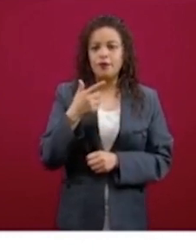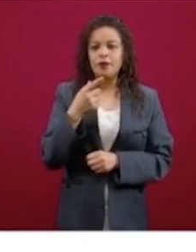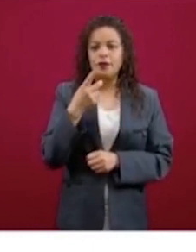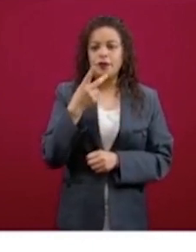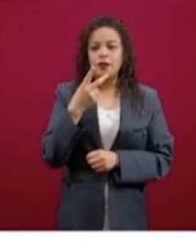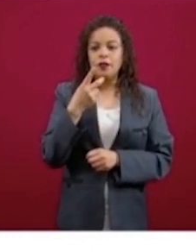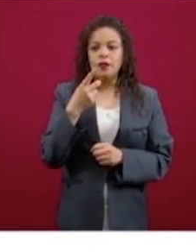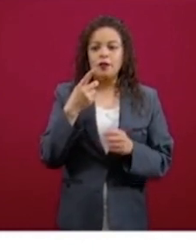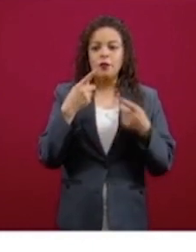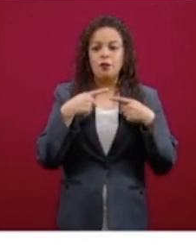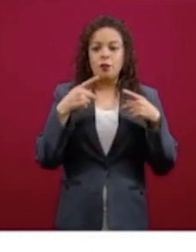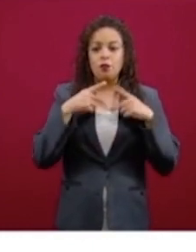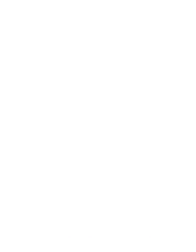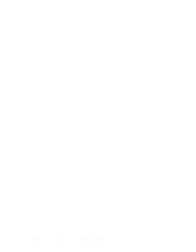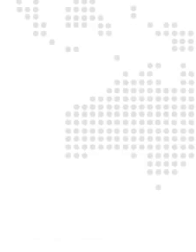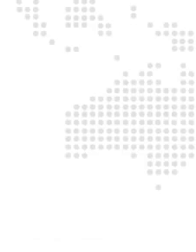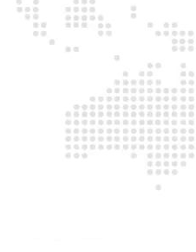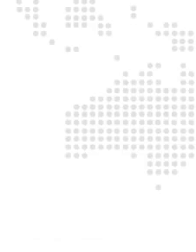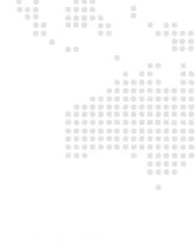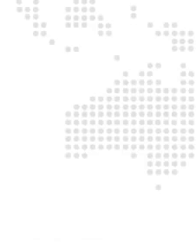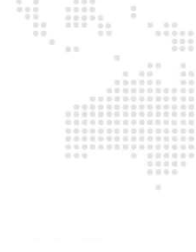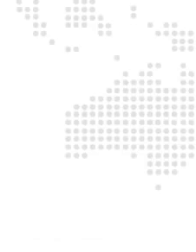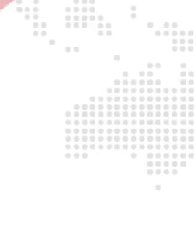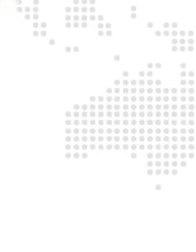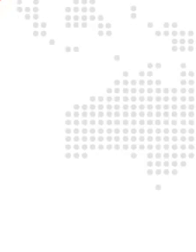apoyando esta actividad